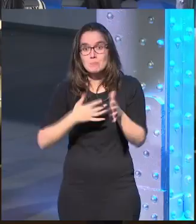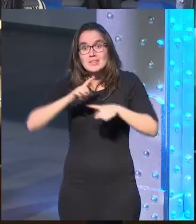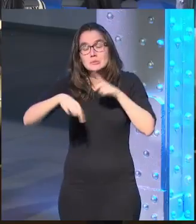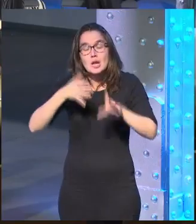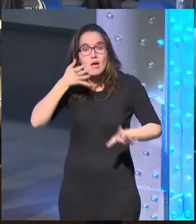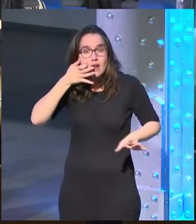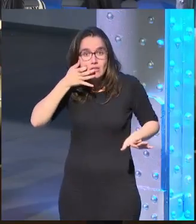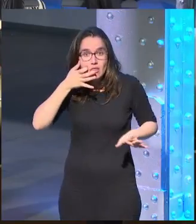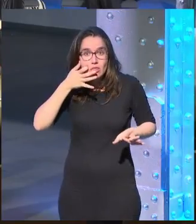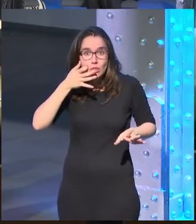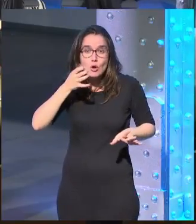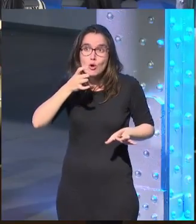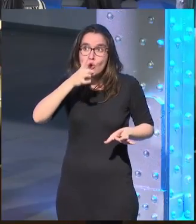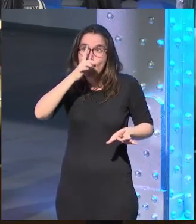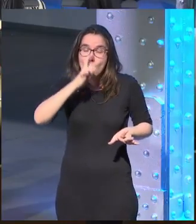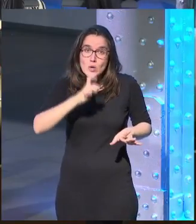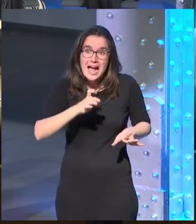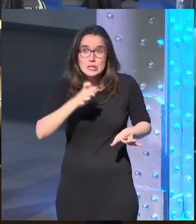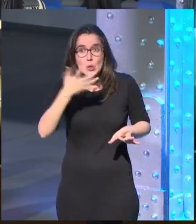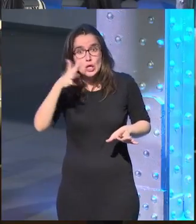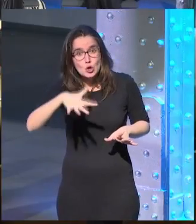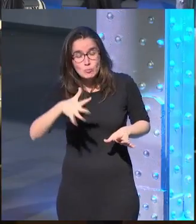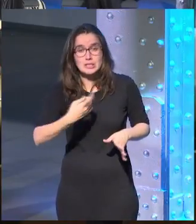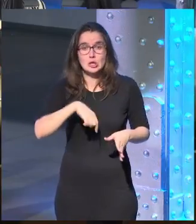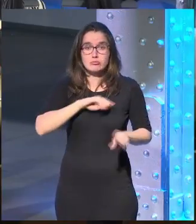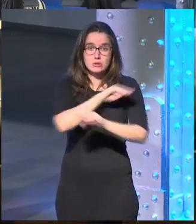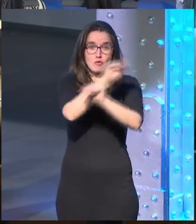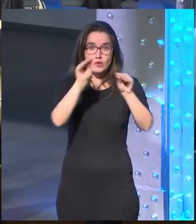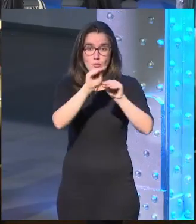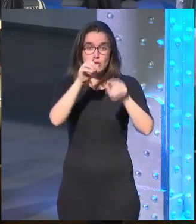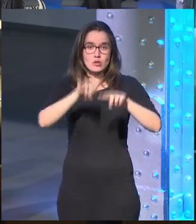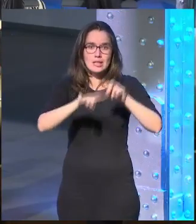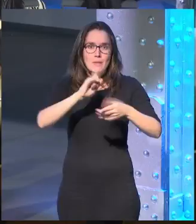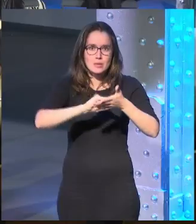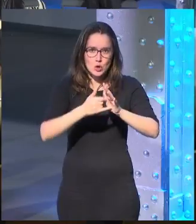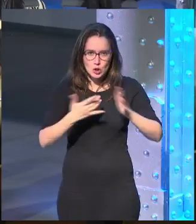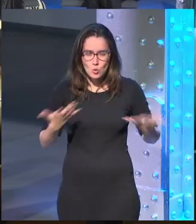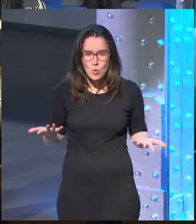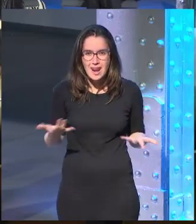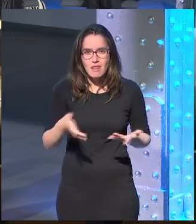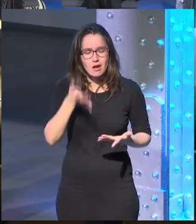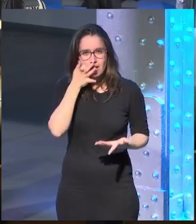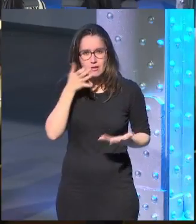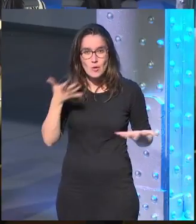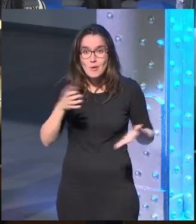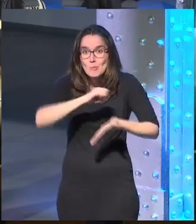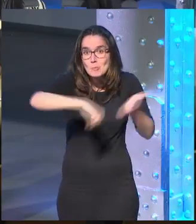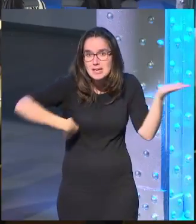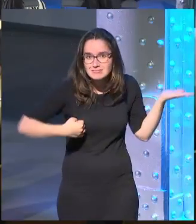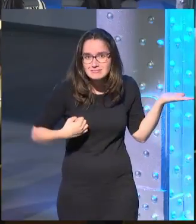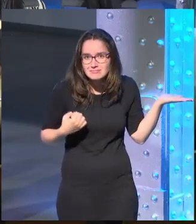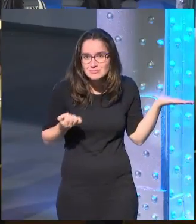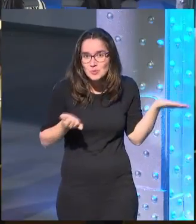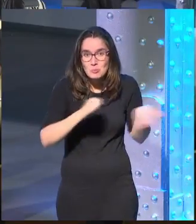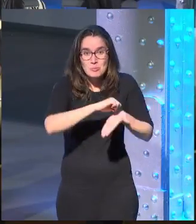realidad, después de un año o cinco meses formativo con nosotros, dependiendo del proyecto en el que se suman, la realidad es que hay un gap entre